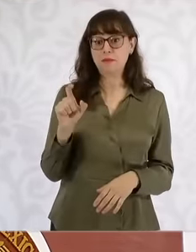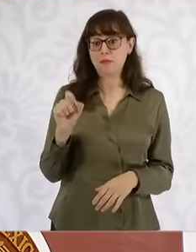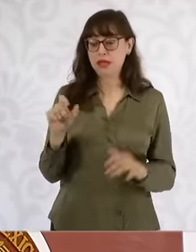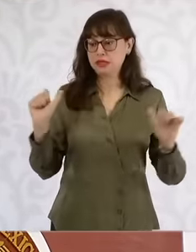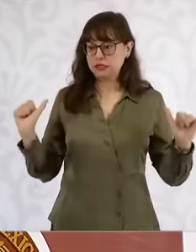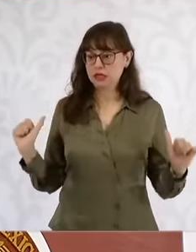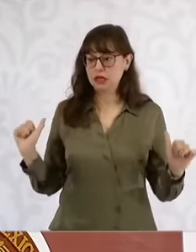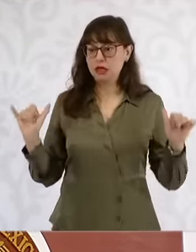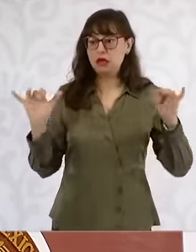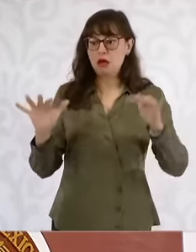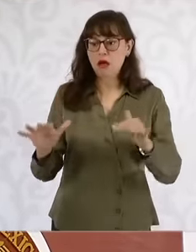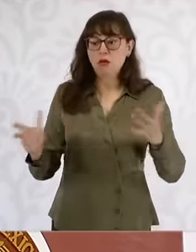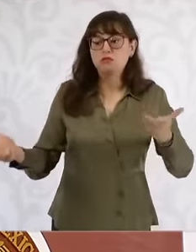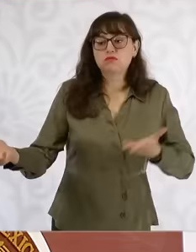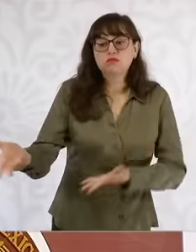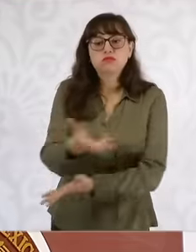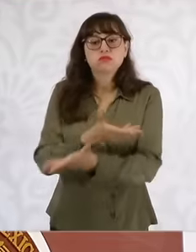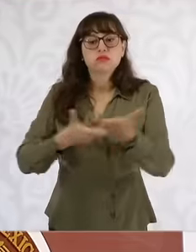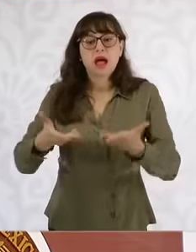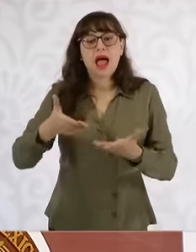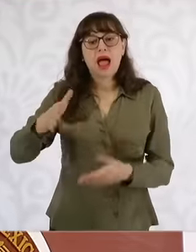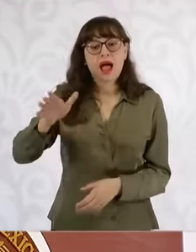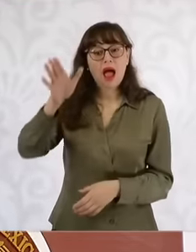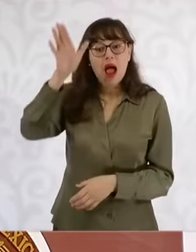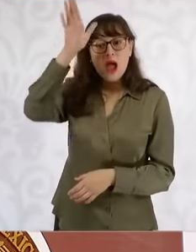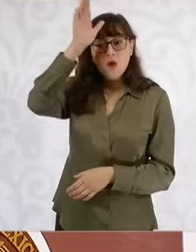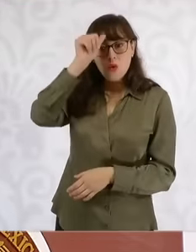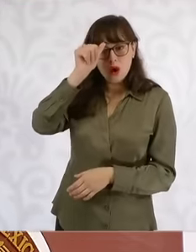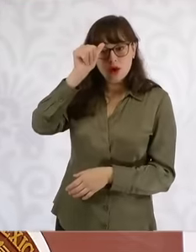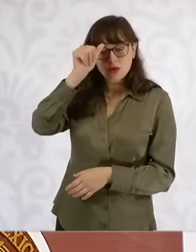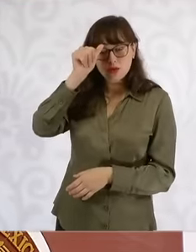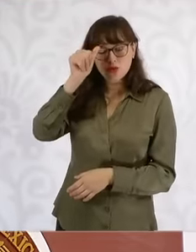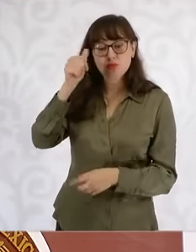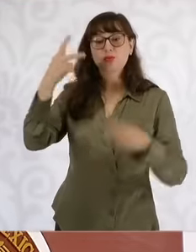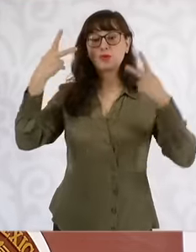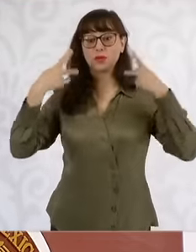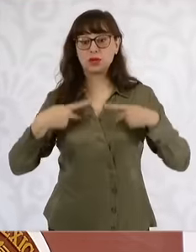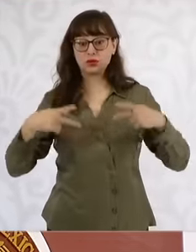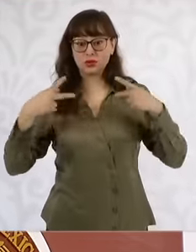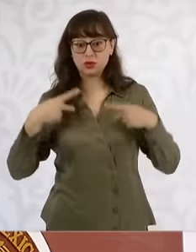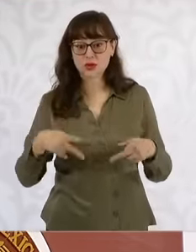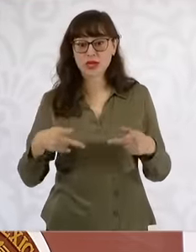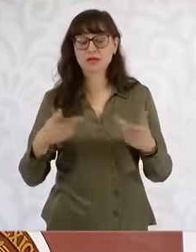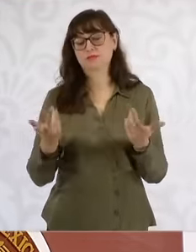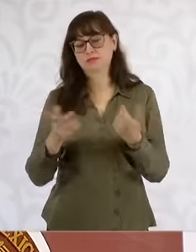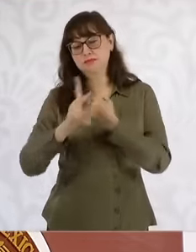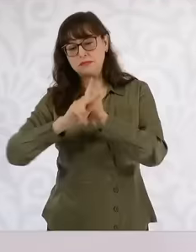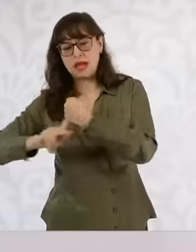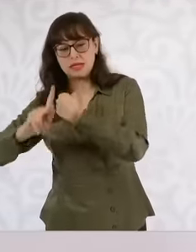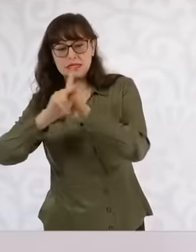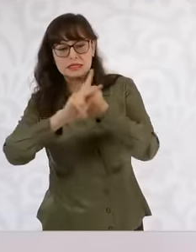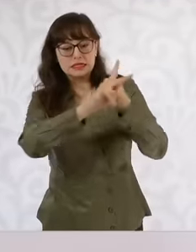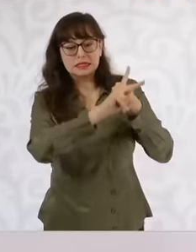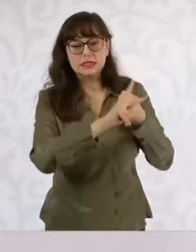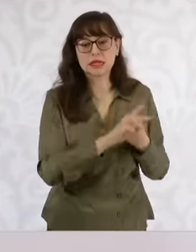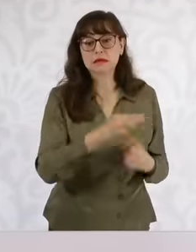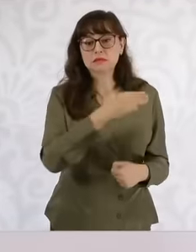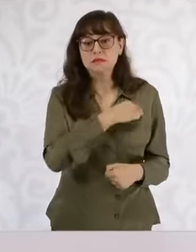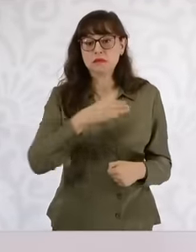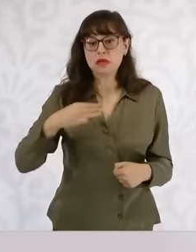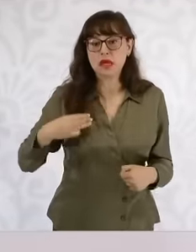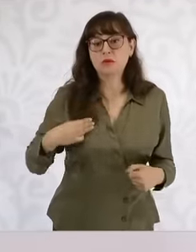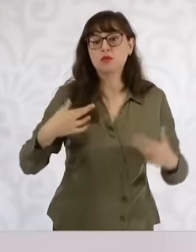consenso. Y todos los miembros, todos, tienen el mismo peso, lo